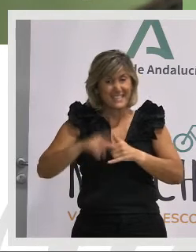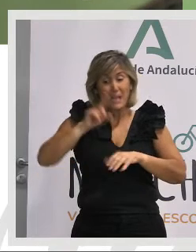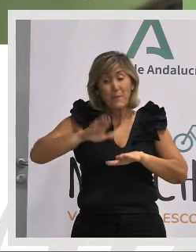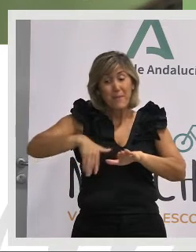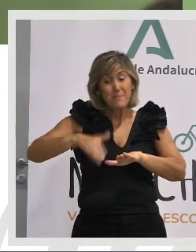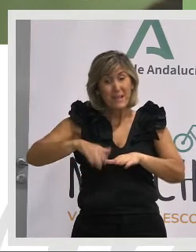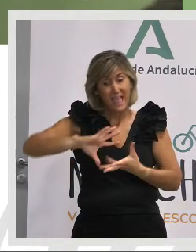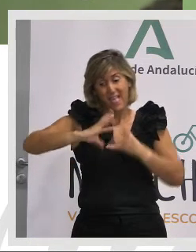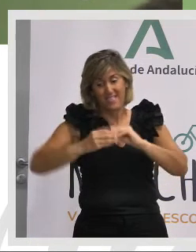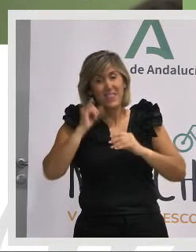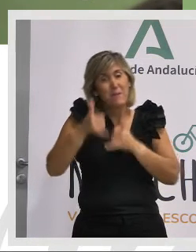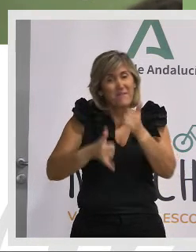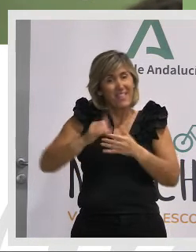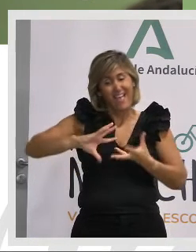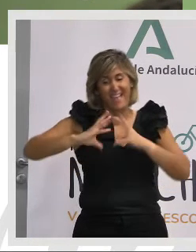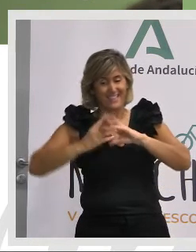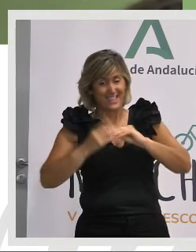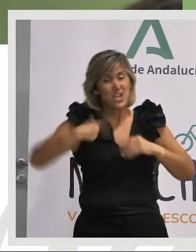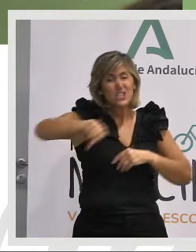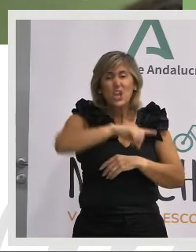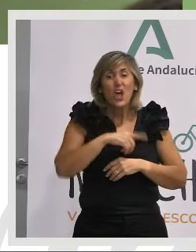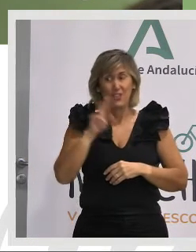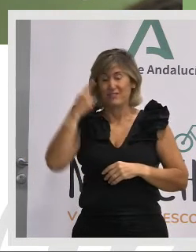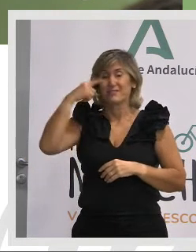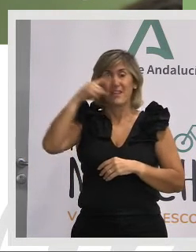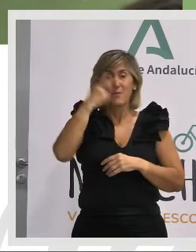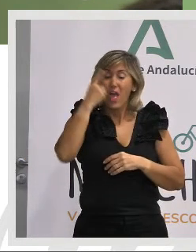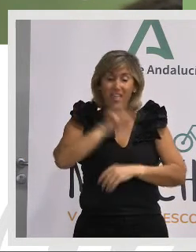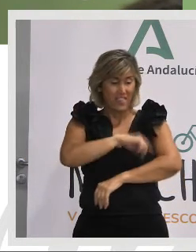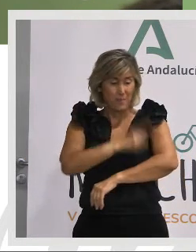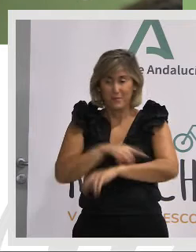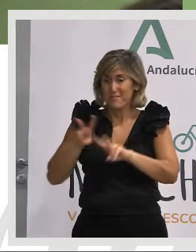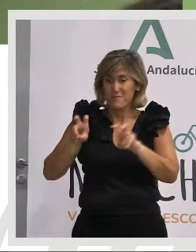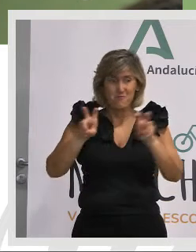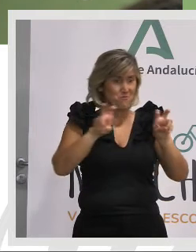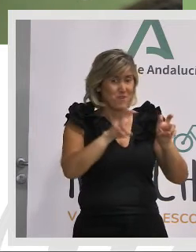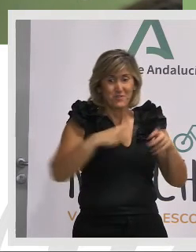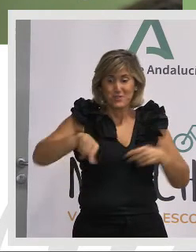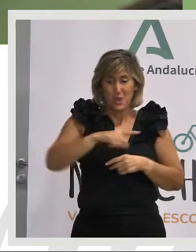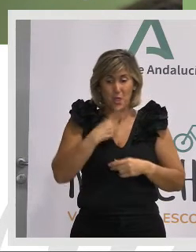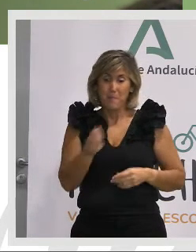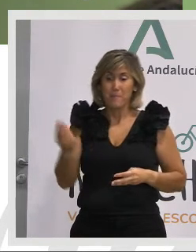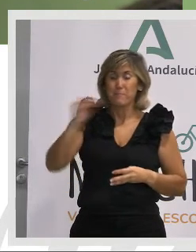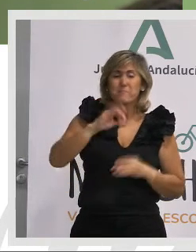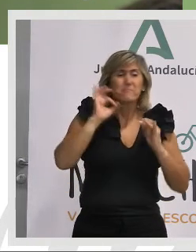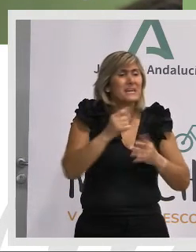bicicleta. Han conocido un deporte nuevo como es el ploying, donde se nos sumó el vecindario.